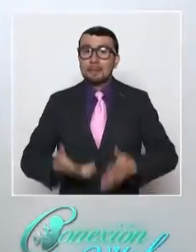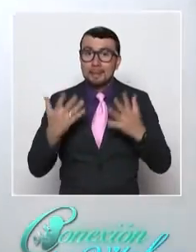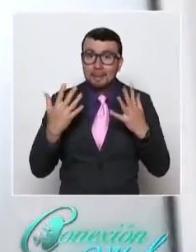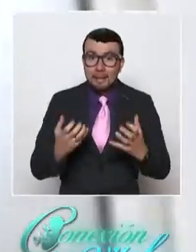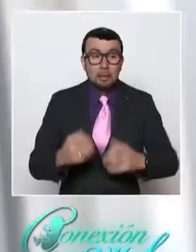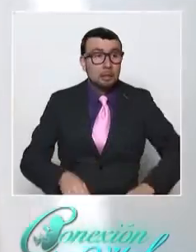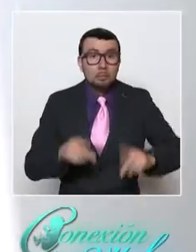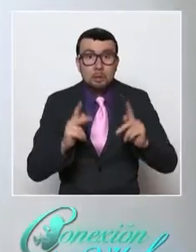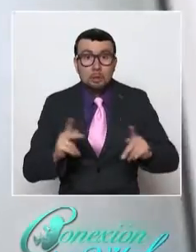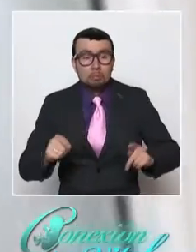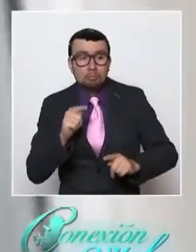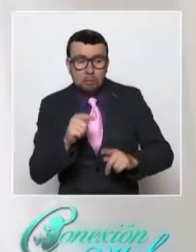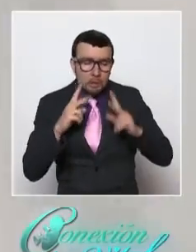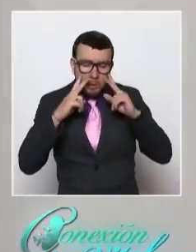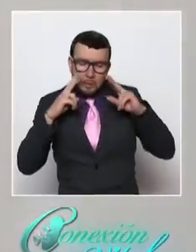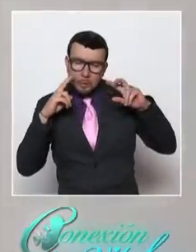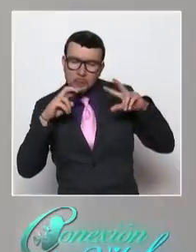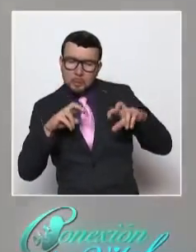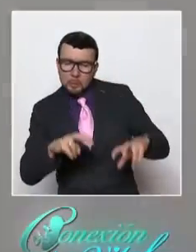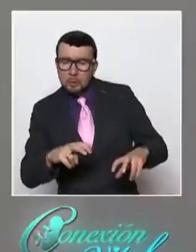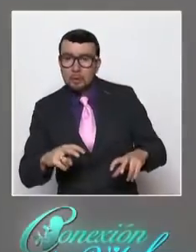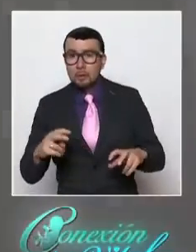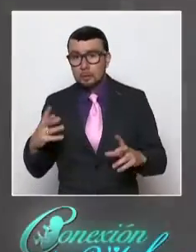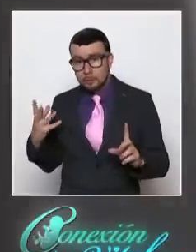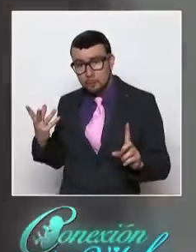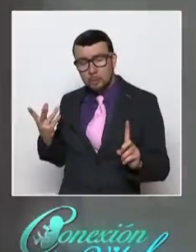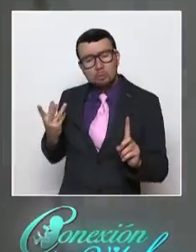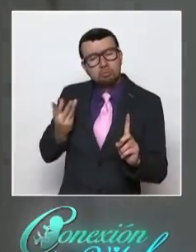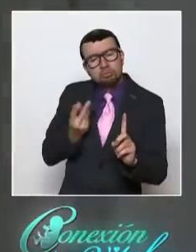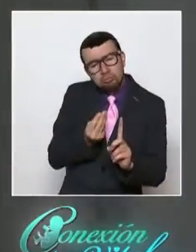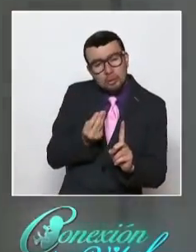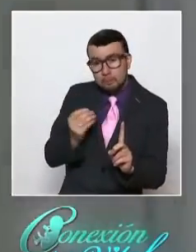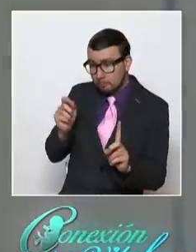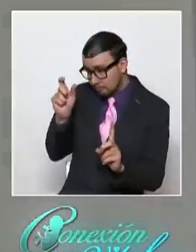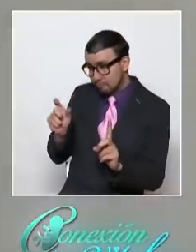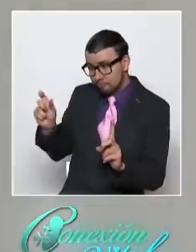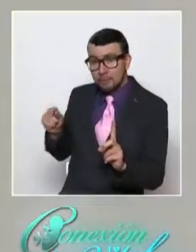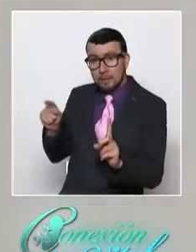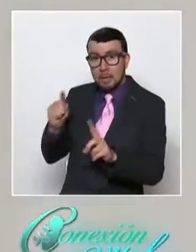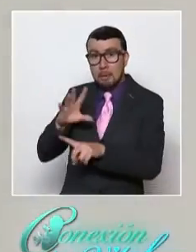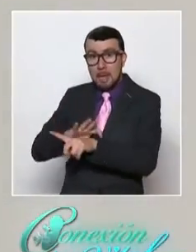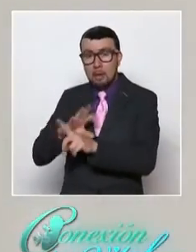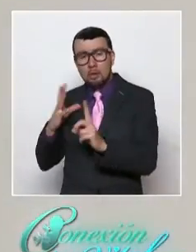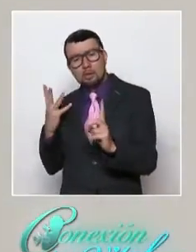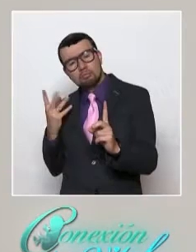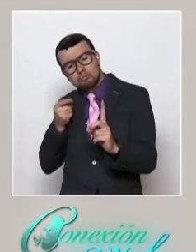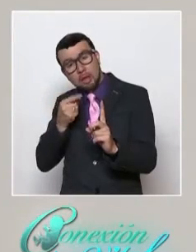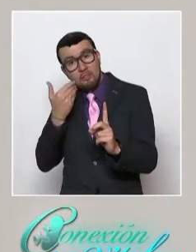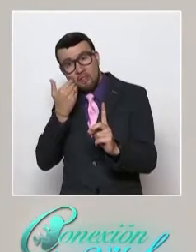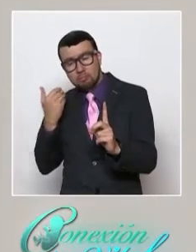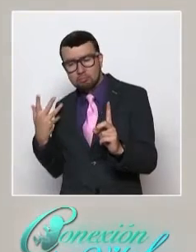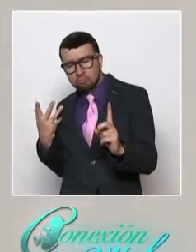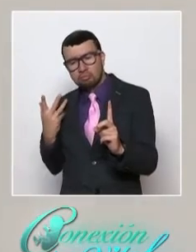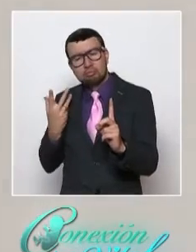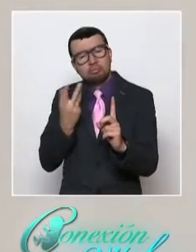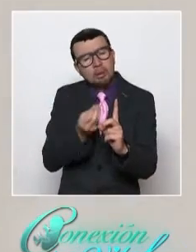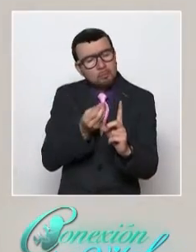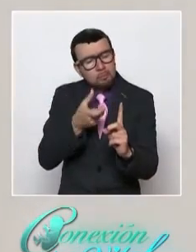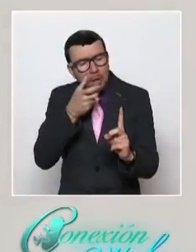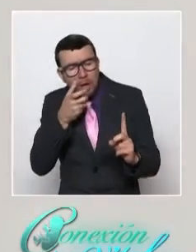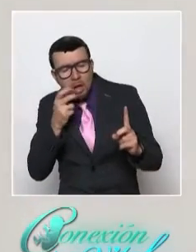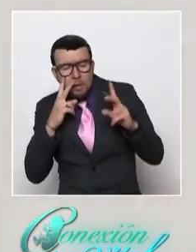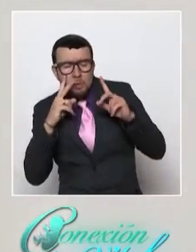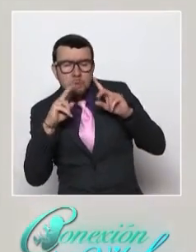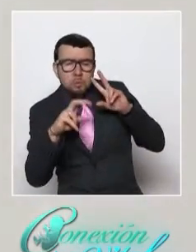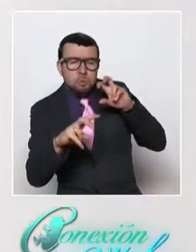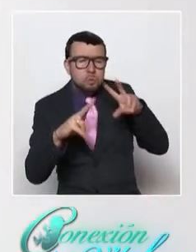persona sea evaluada en grupo. En la actualidad yo nunca evalúo a un paciente solo,